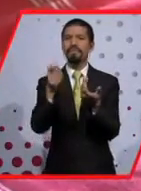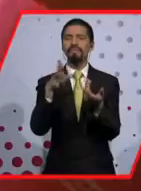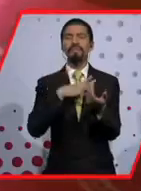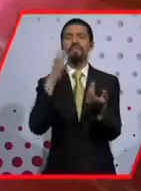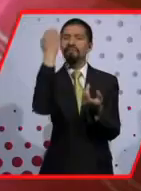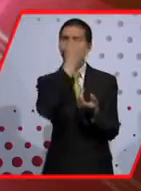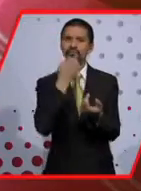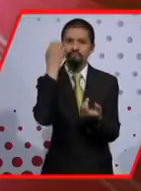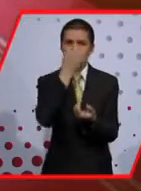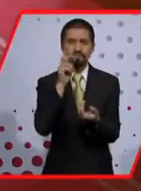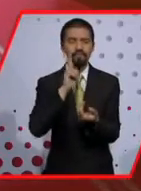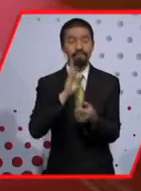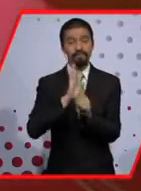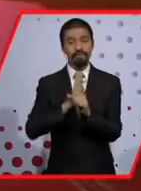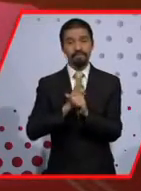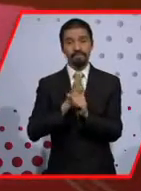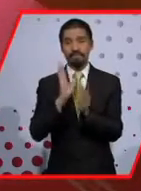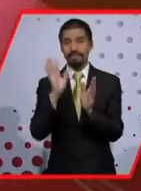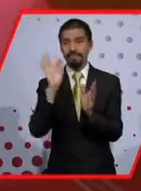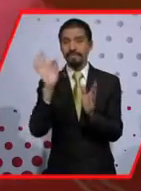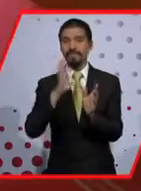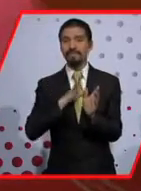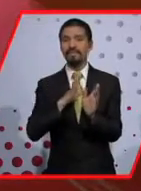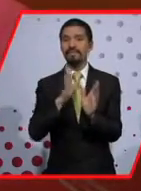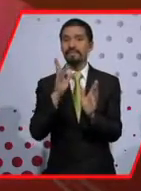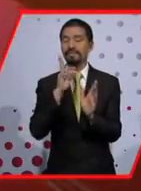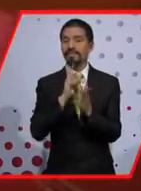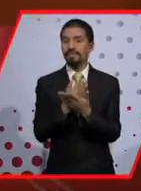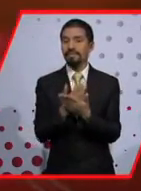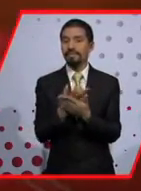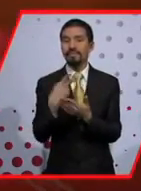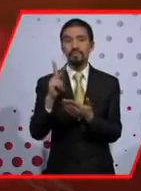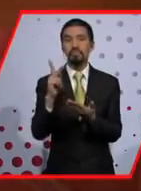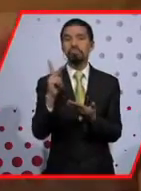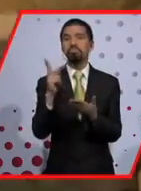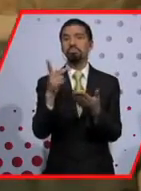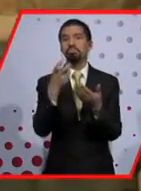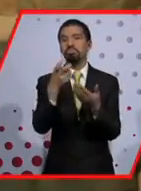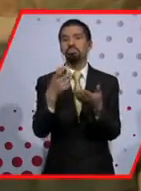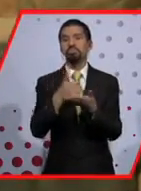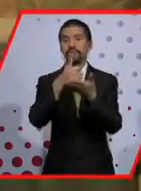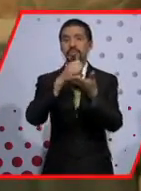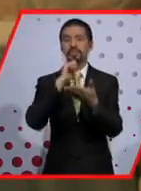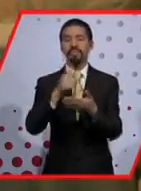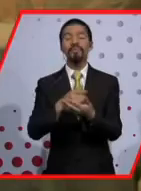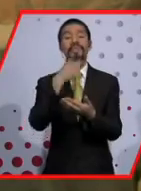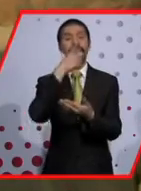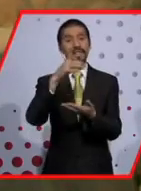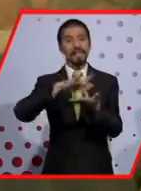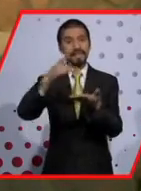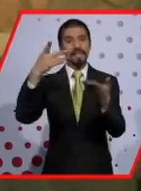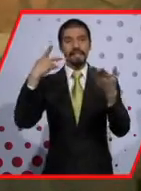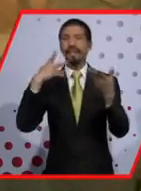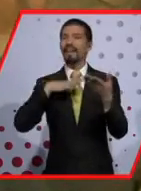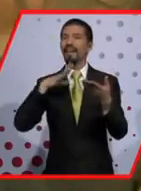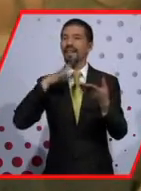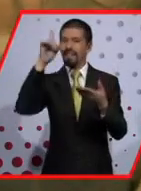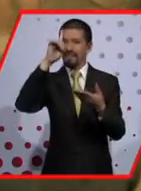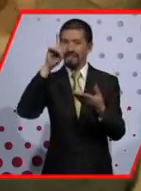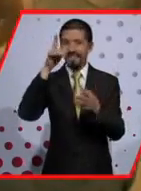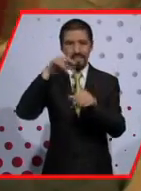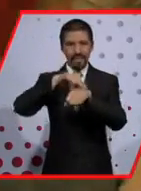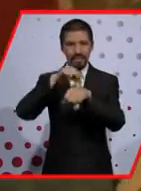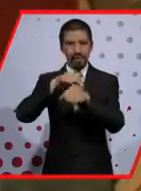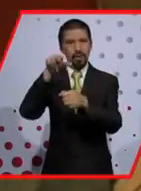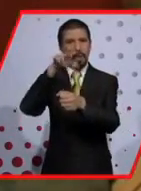exámenes a ver si ahorita por medio de eso pero no hemos visto resultados narra que gracias a una consulta gratuita en una